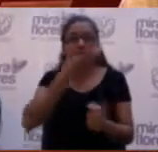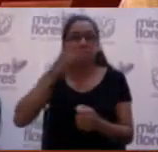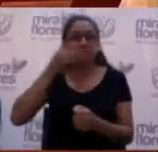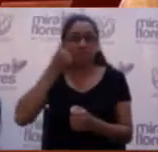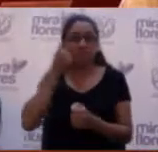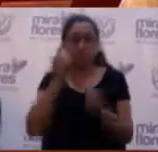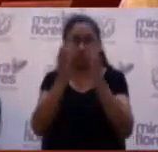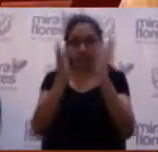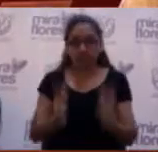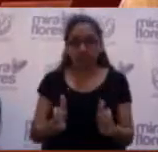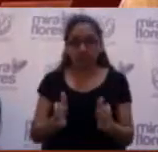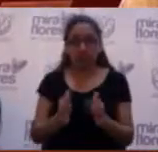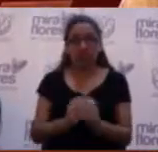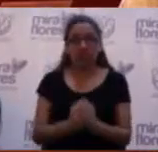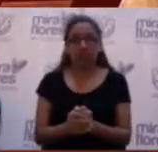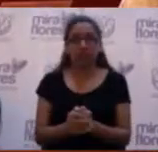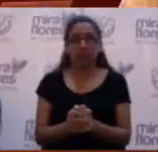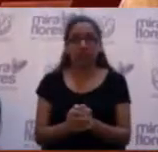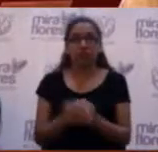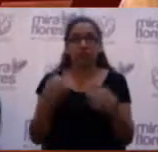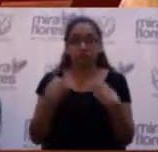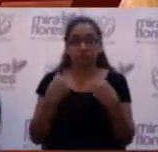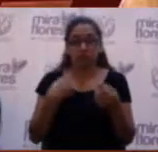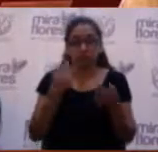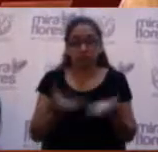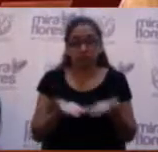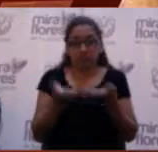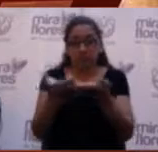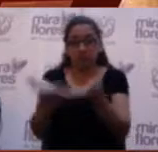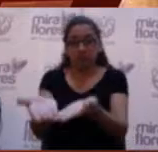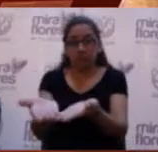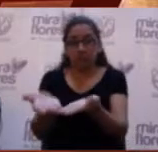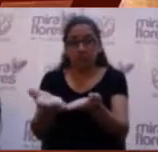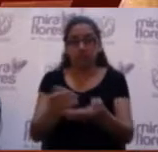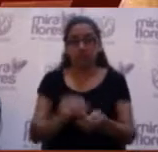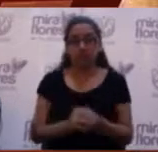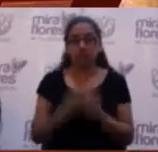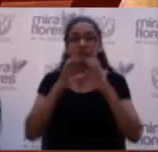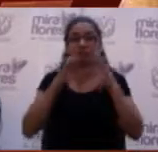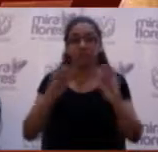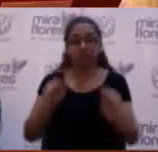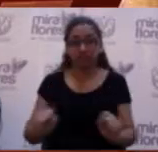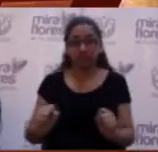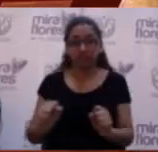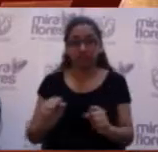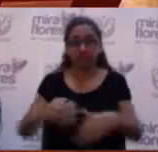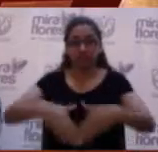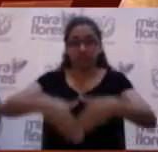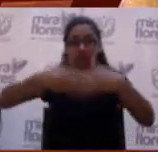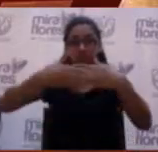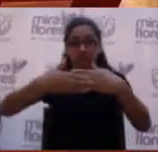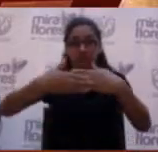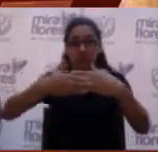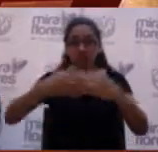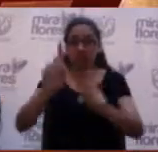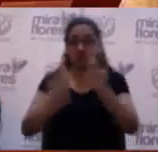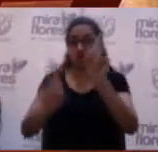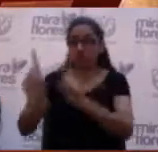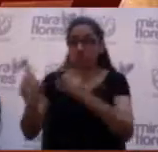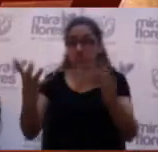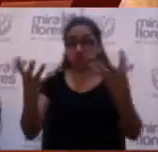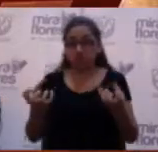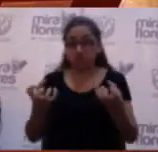ciudadanos. Voy a poner a disposición de la Secretaría General el convenio y si algún regidor quiere